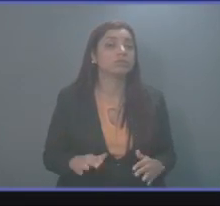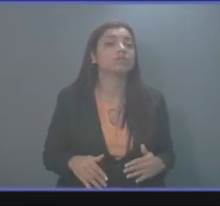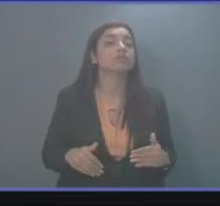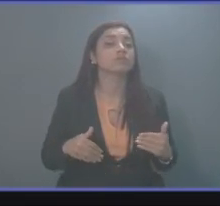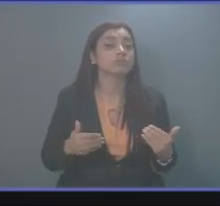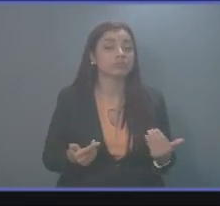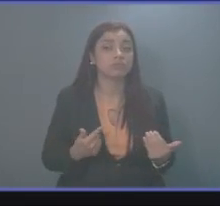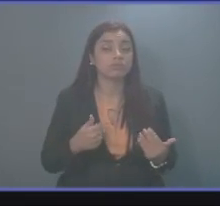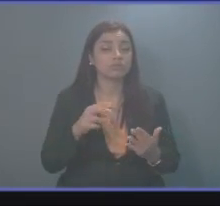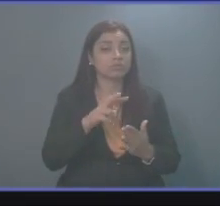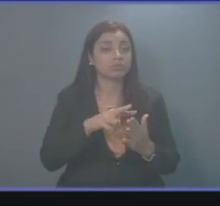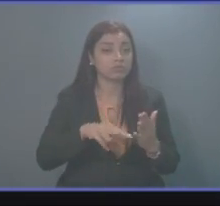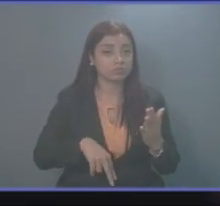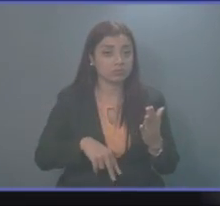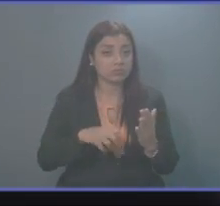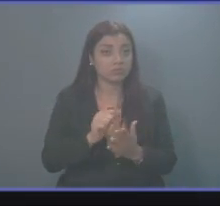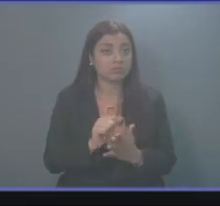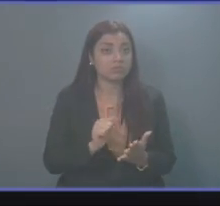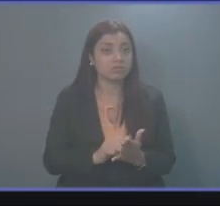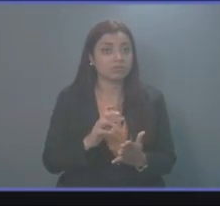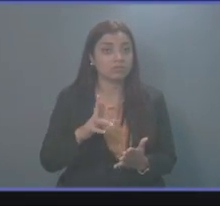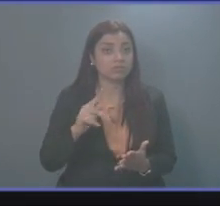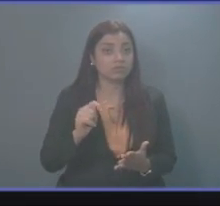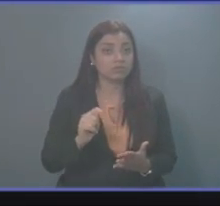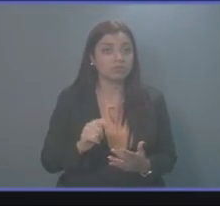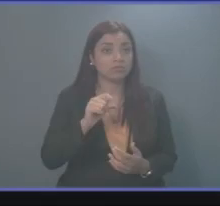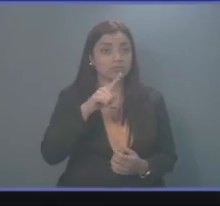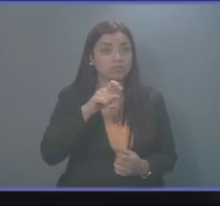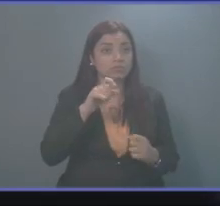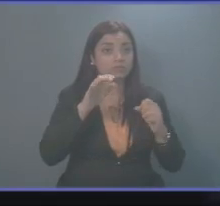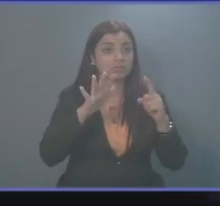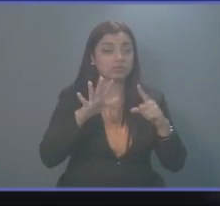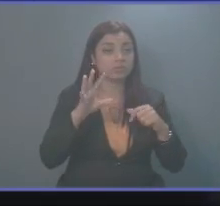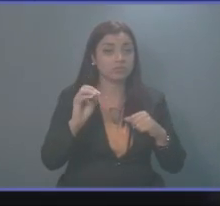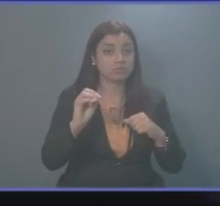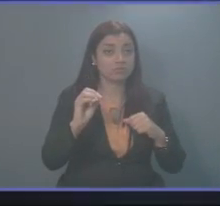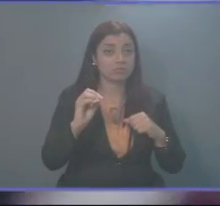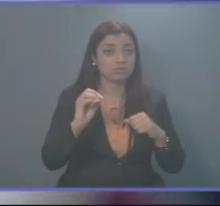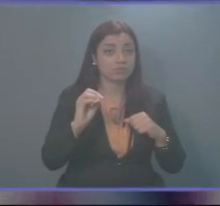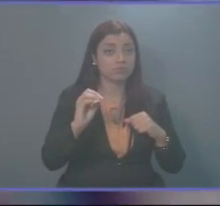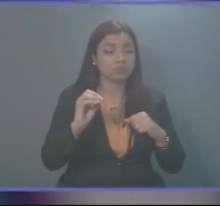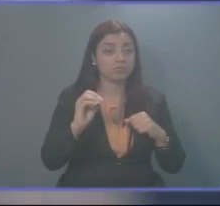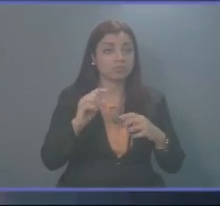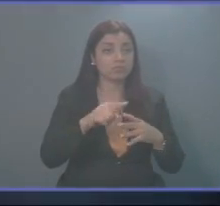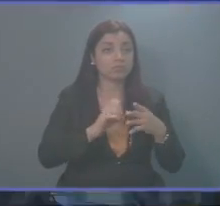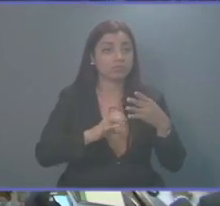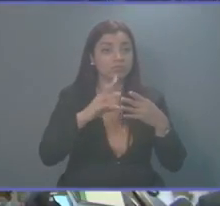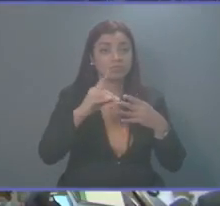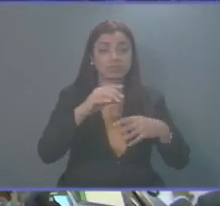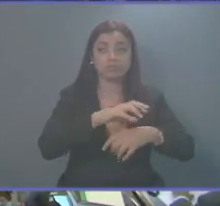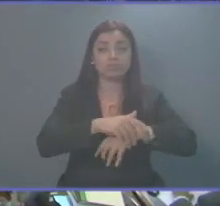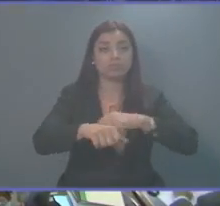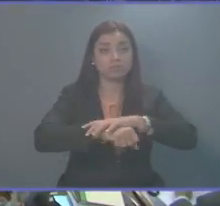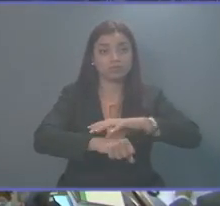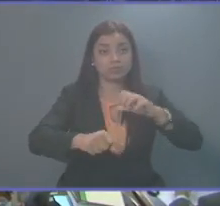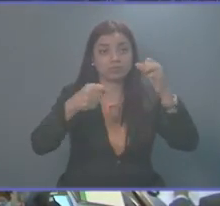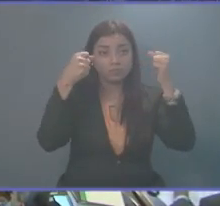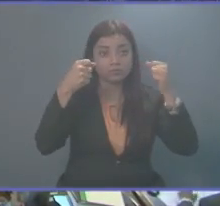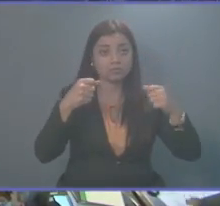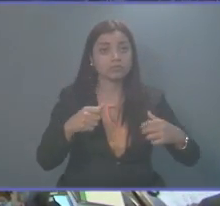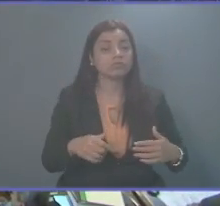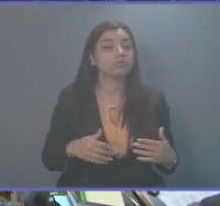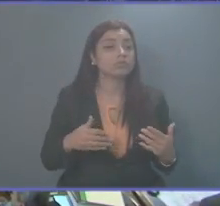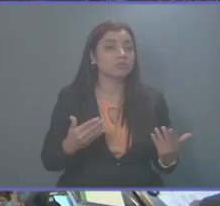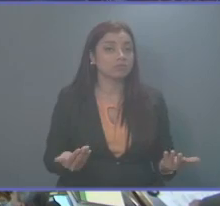eso voy a leer lo que dice el artículo 160 del Código Penal.